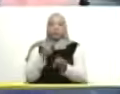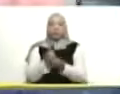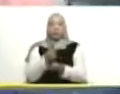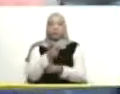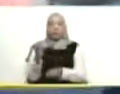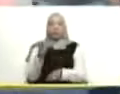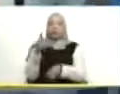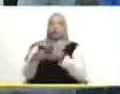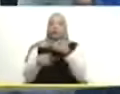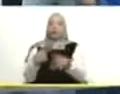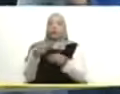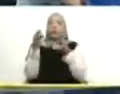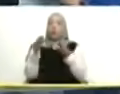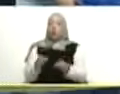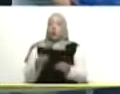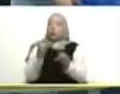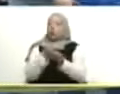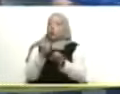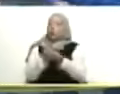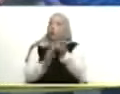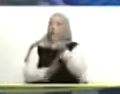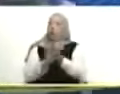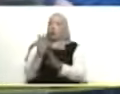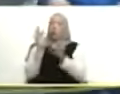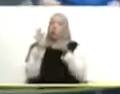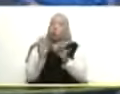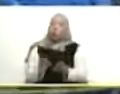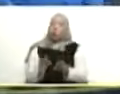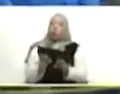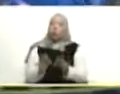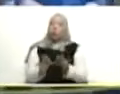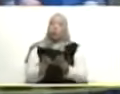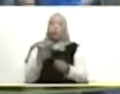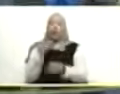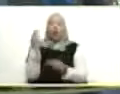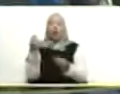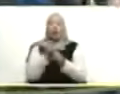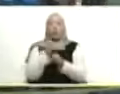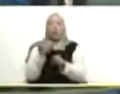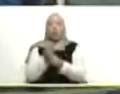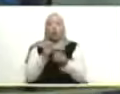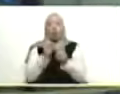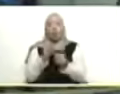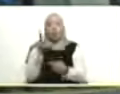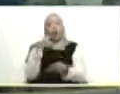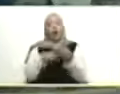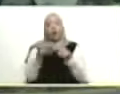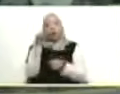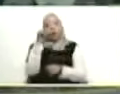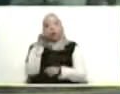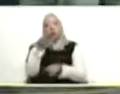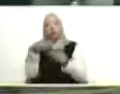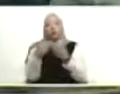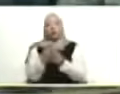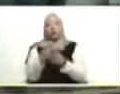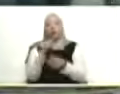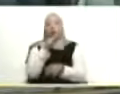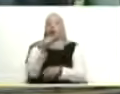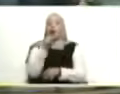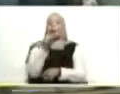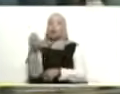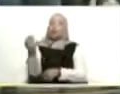farmacia. Correcto, seguimos avanzando, José Félix. Bueno. Que todavía hay mucho que mostrar, mucho que mostrar. Y todavía tenemos muchos